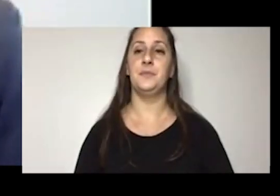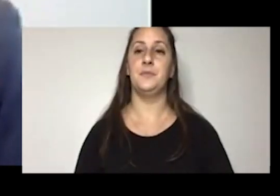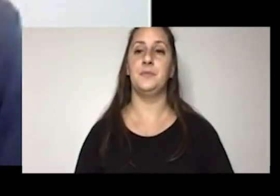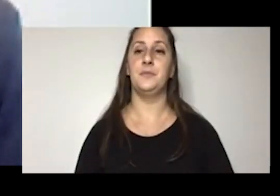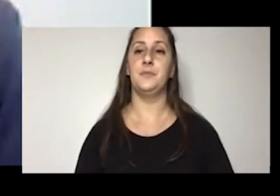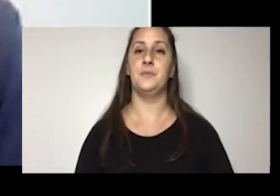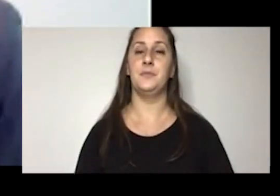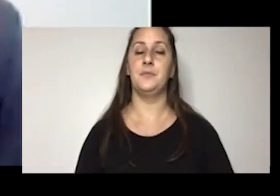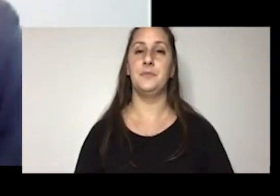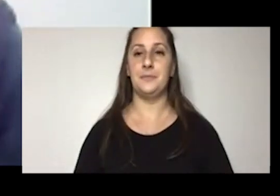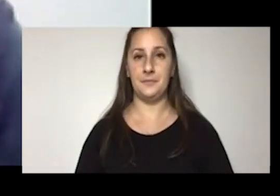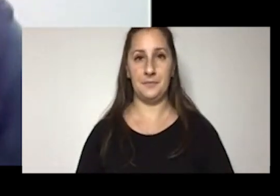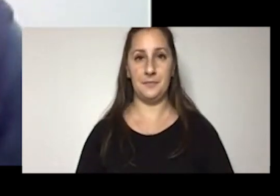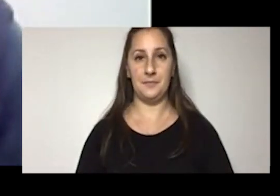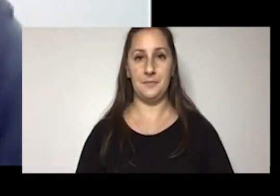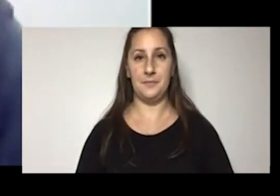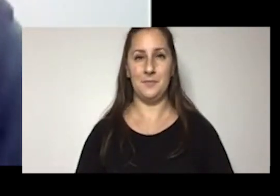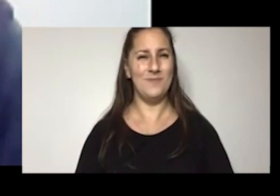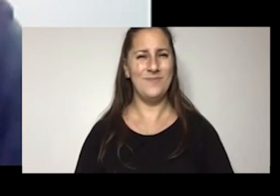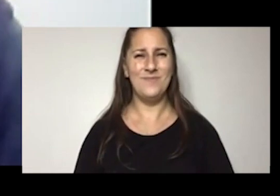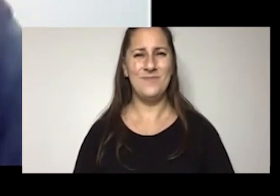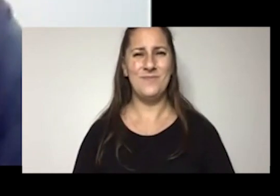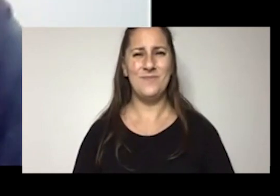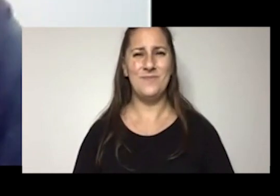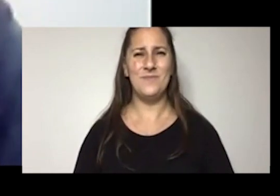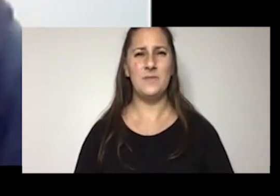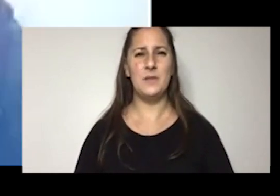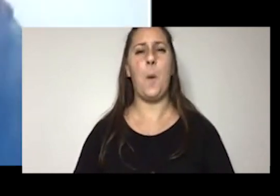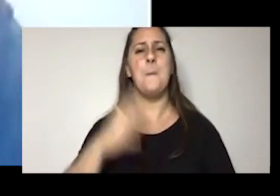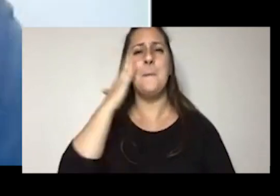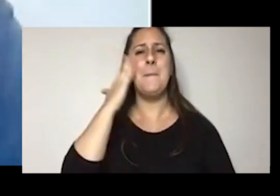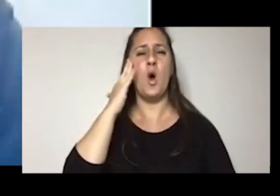No tengo tanta memoria para recordar los números y no quiero errarle.